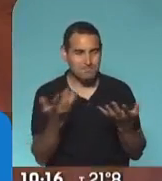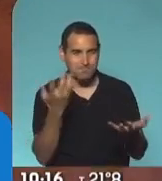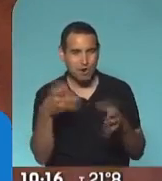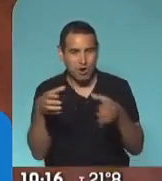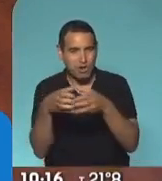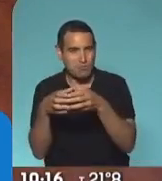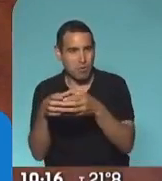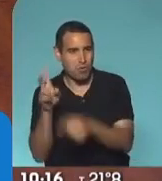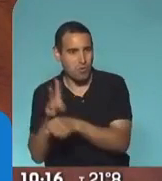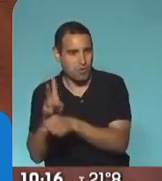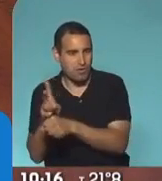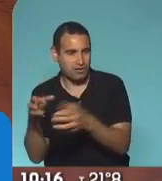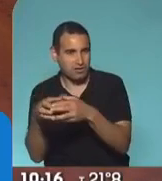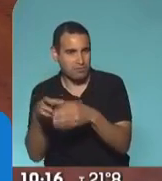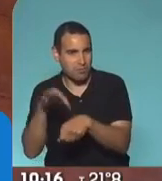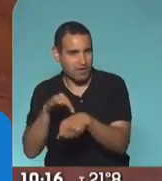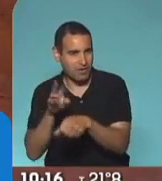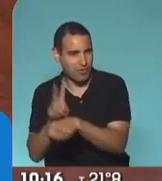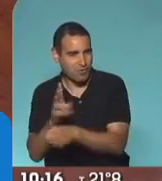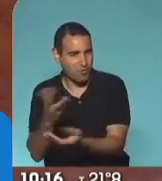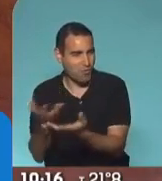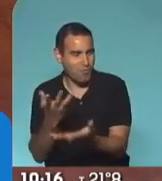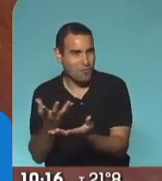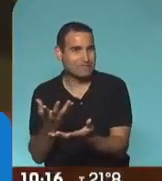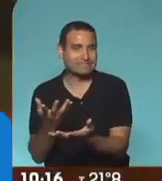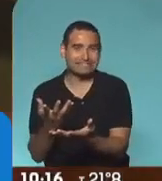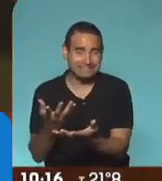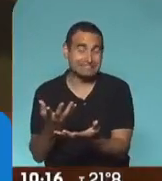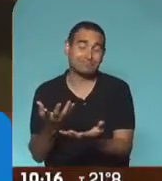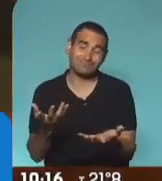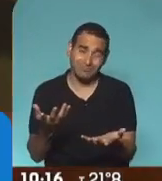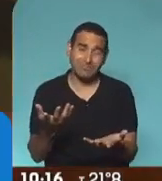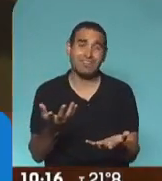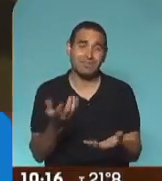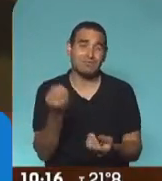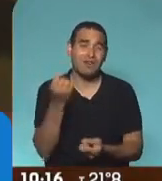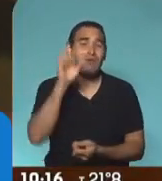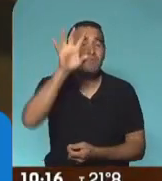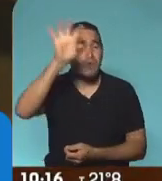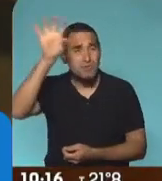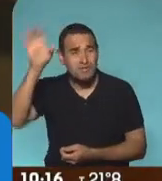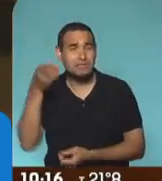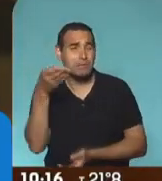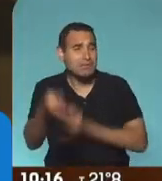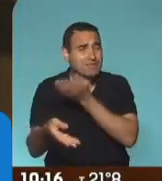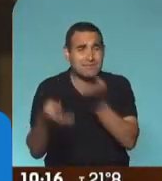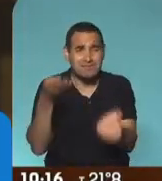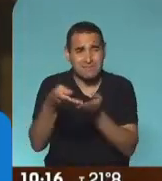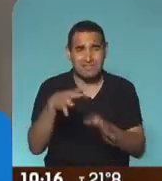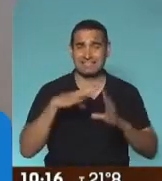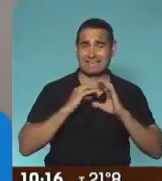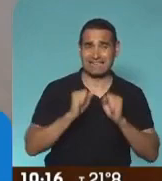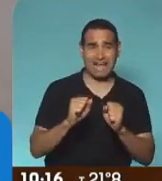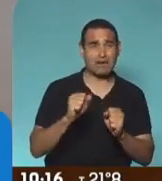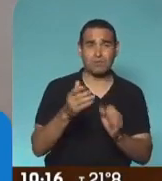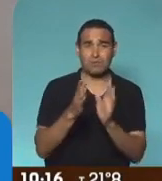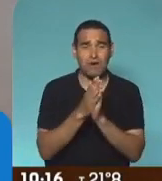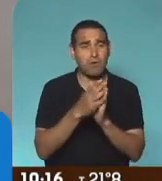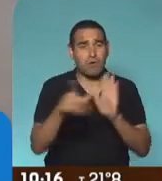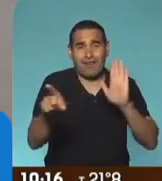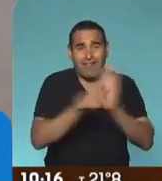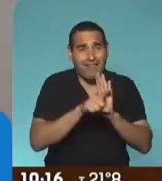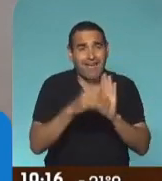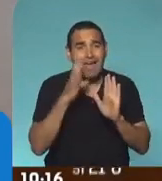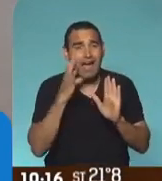de salud que interviene cuando suceden este tipo de cosas. Por eso también las provincias le solicitaban un marco jurídico vinculante o